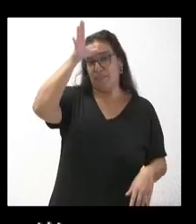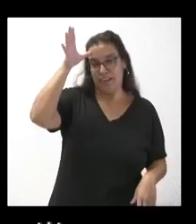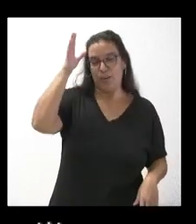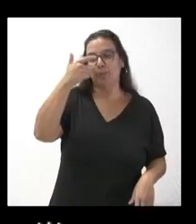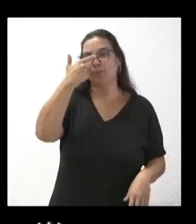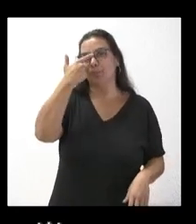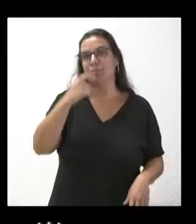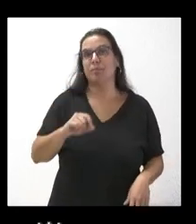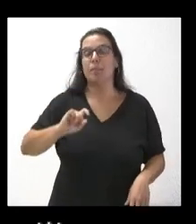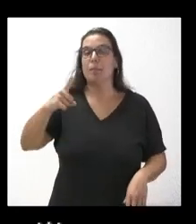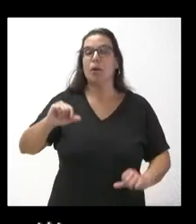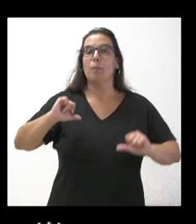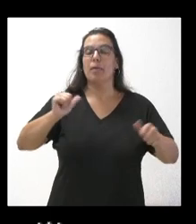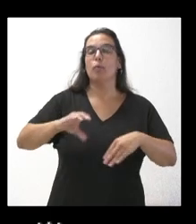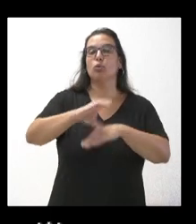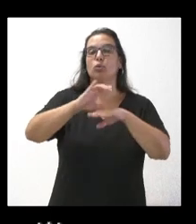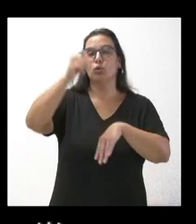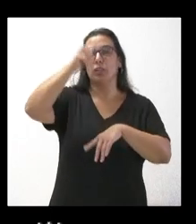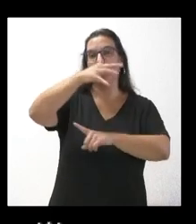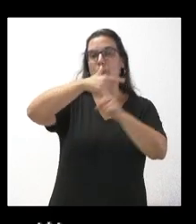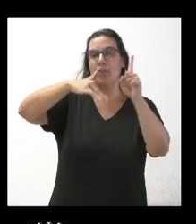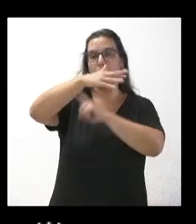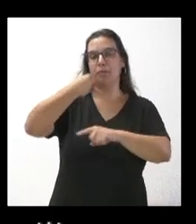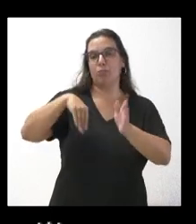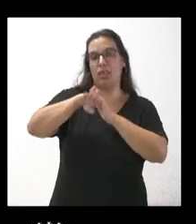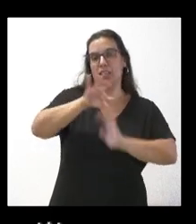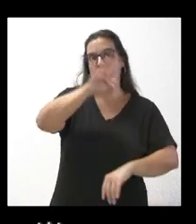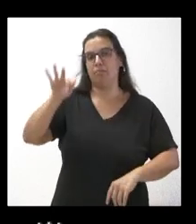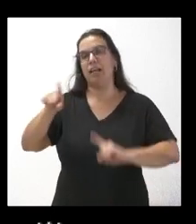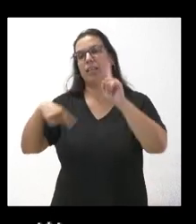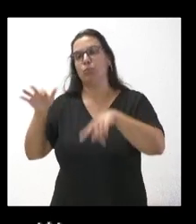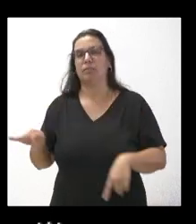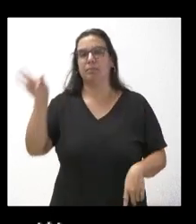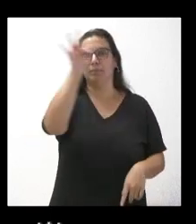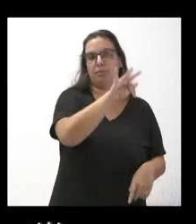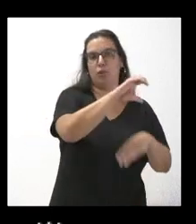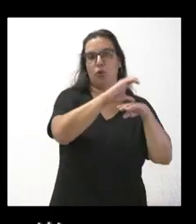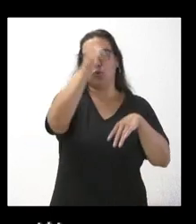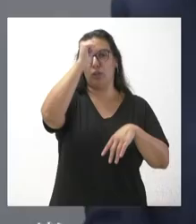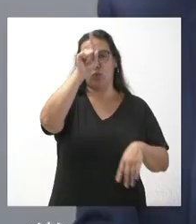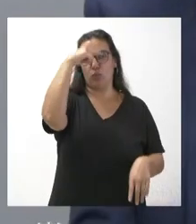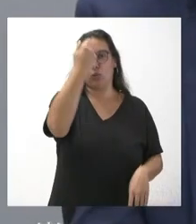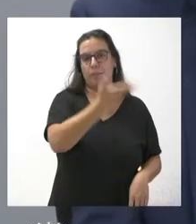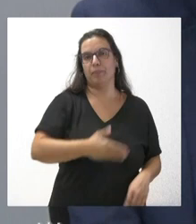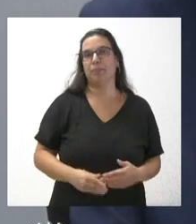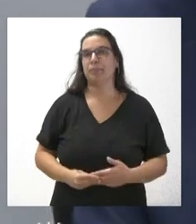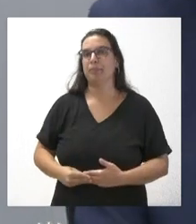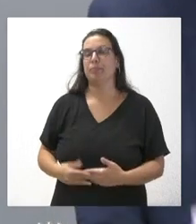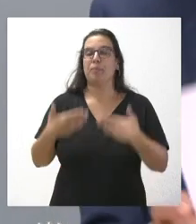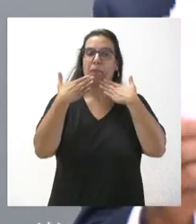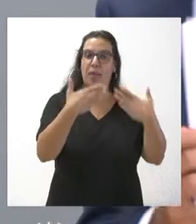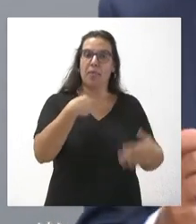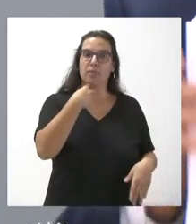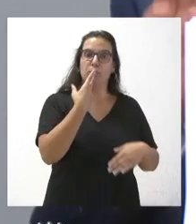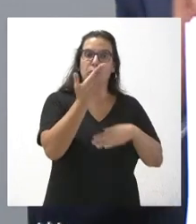les parece, por el consejero de Medio Ambiente, que está a mi derecha, y concluiremos por el consejero de Cultura. Muchas gracias, portavoz,